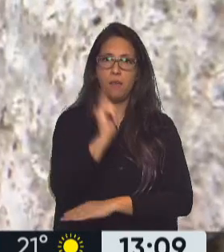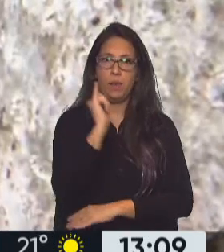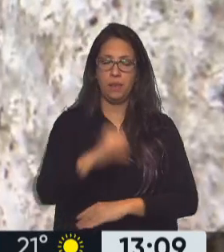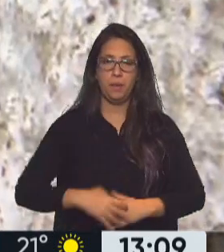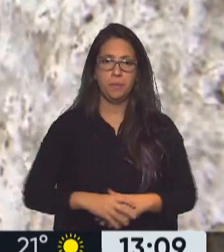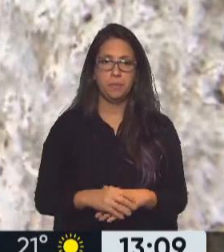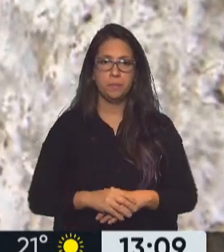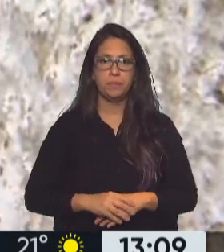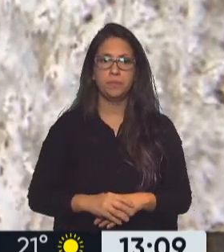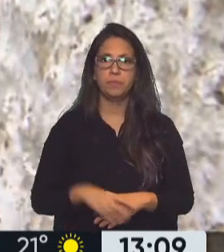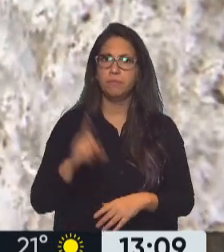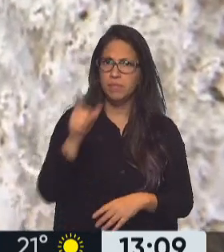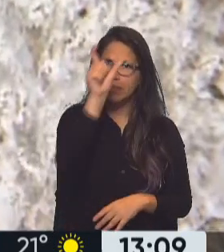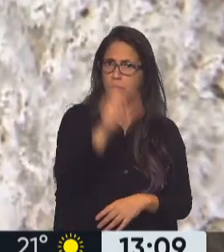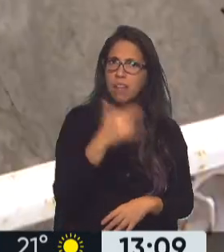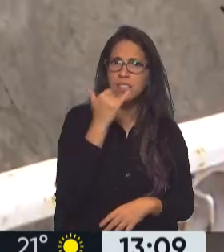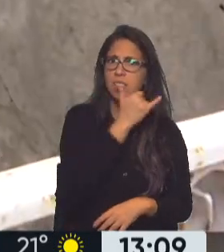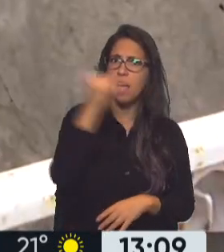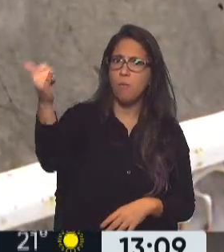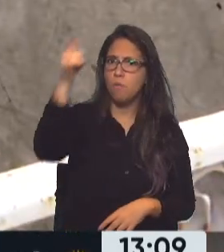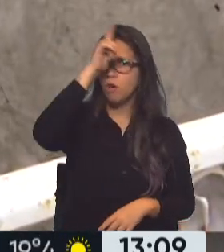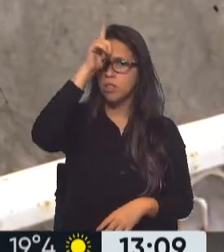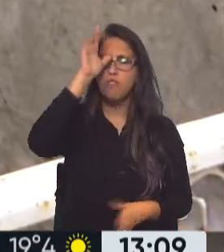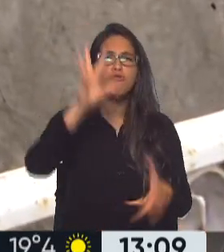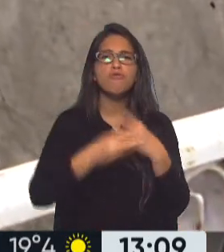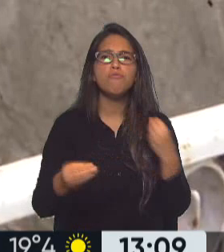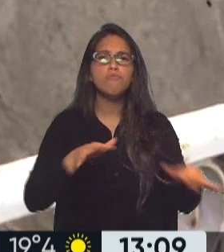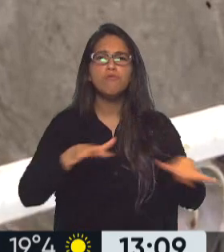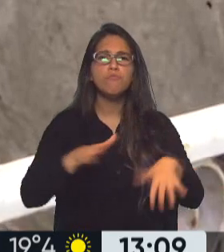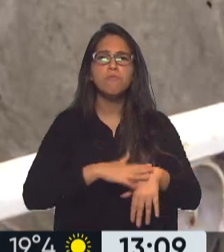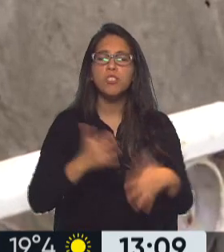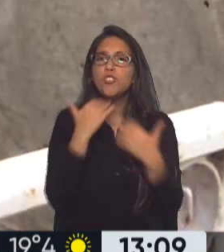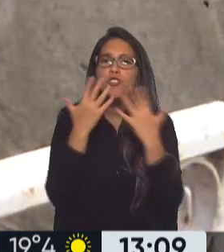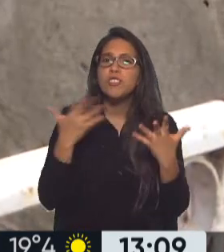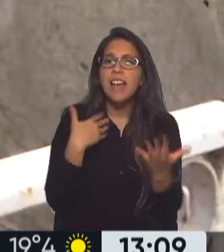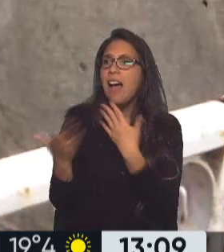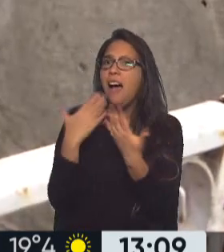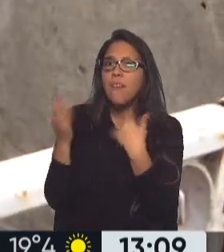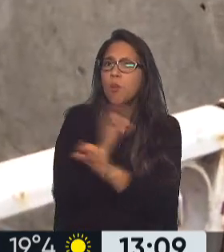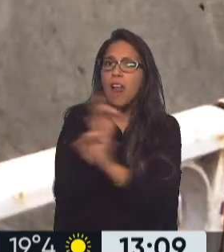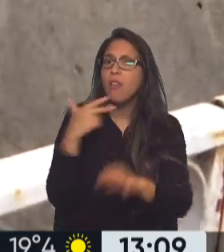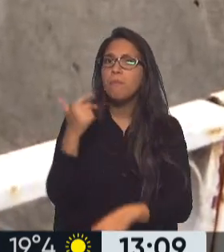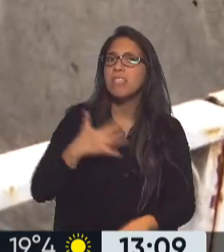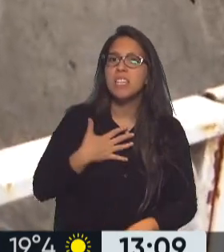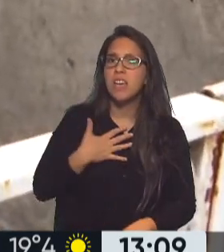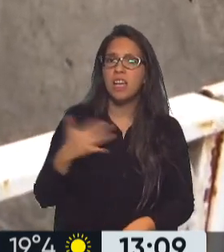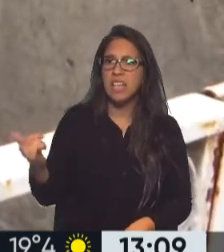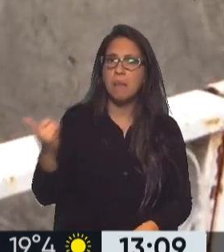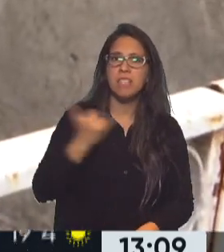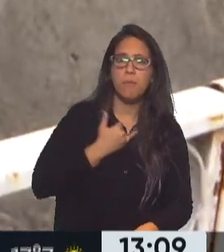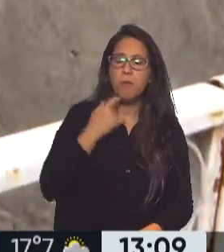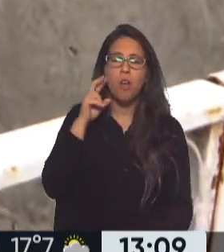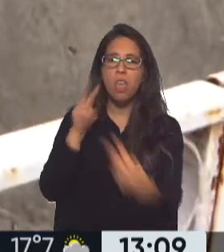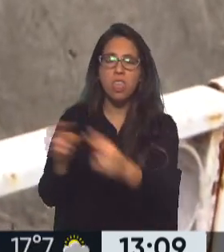¿Tu hija que le contó fue ella la que llamó a la policía? Sí. ¿Y cómo fue ese momento? No, no sé, todavía no hablamos, no la vi a mi hija. Me llamó, pero no la